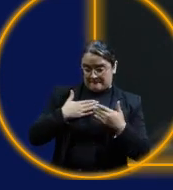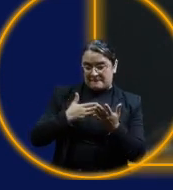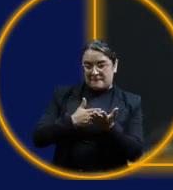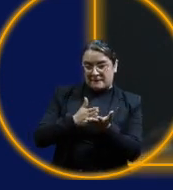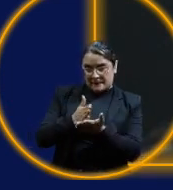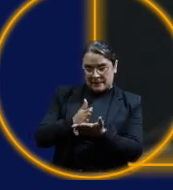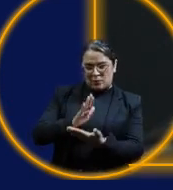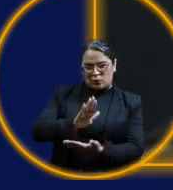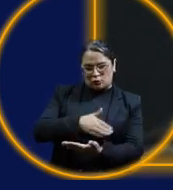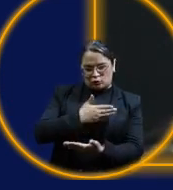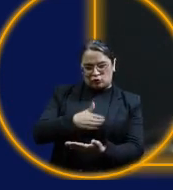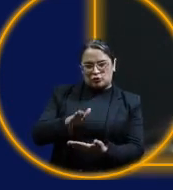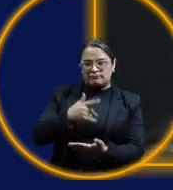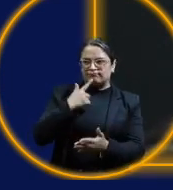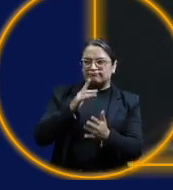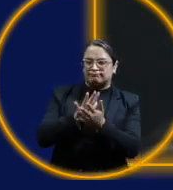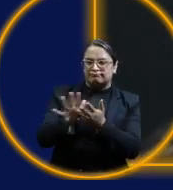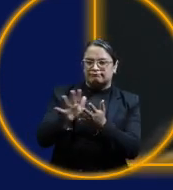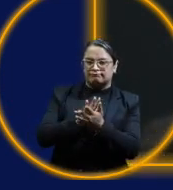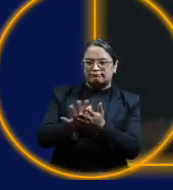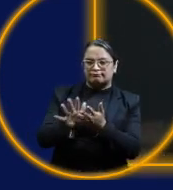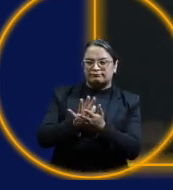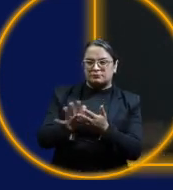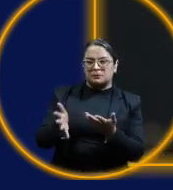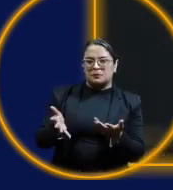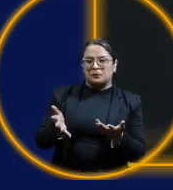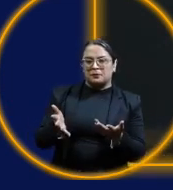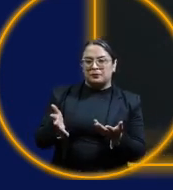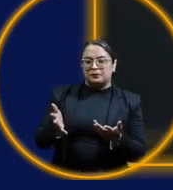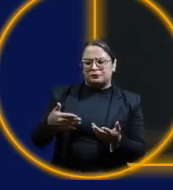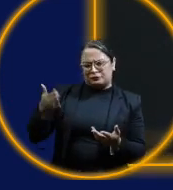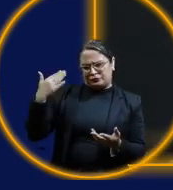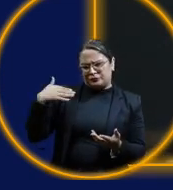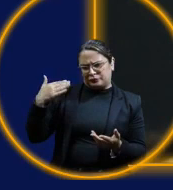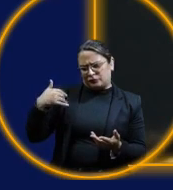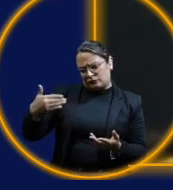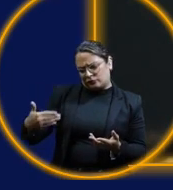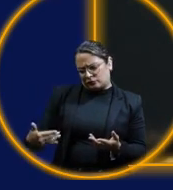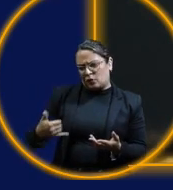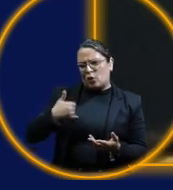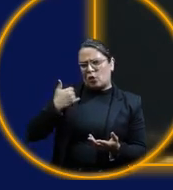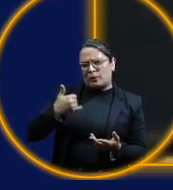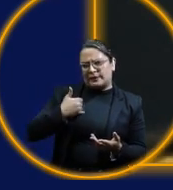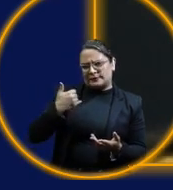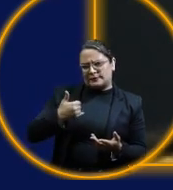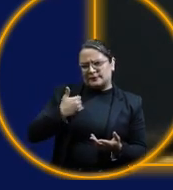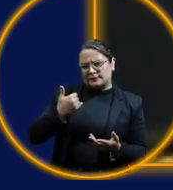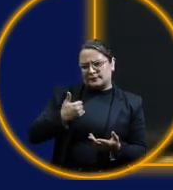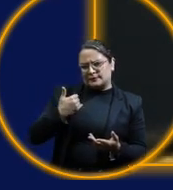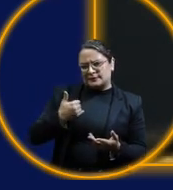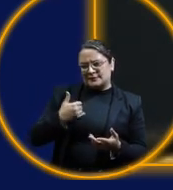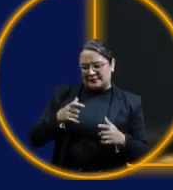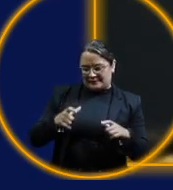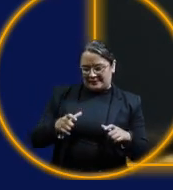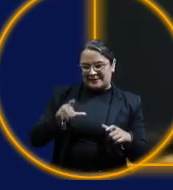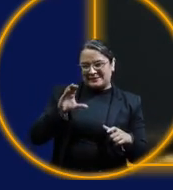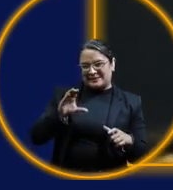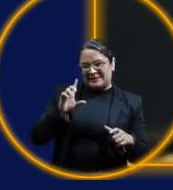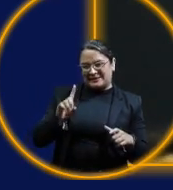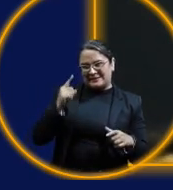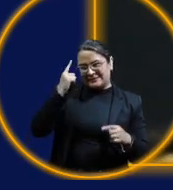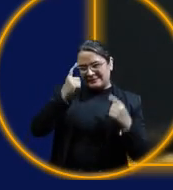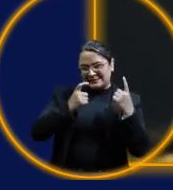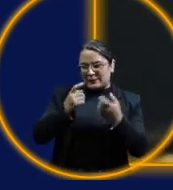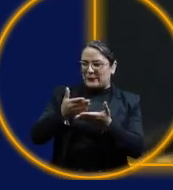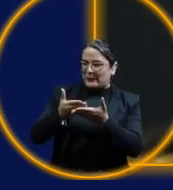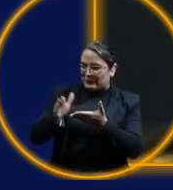sido como dije cuando tenía era adolescente cuando empezó a salir los el CD Entonces yo empecé a